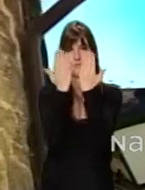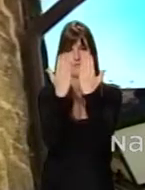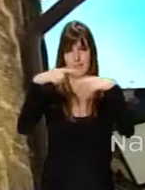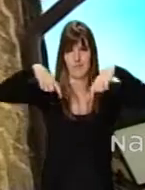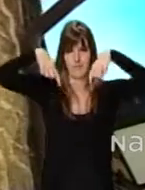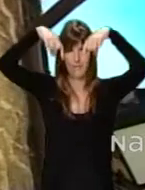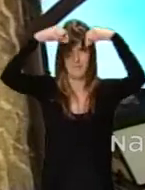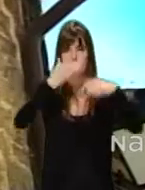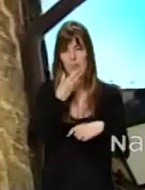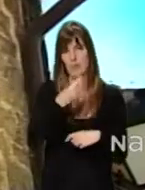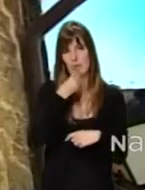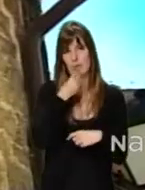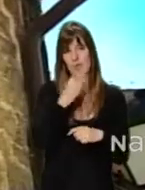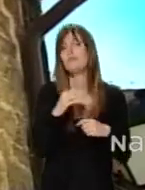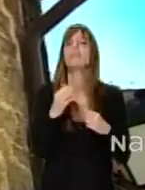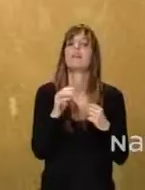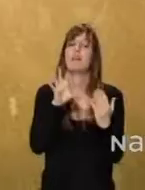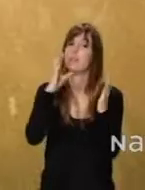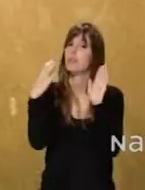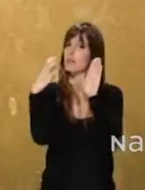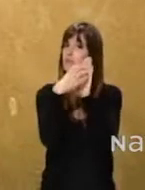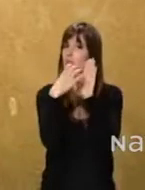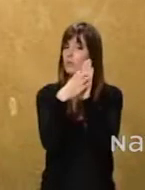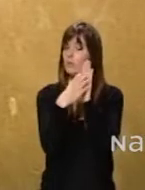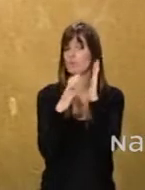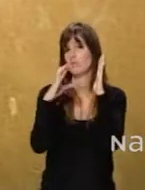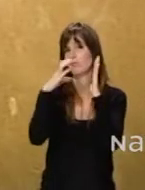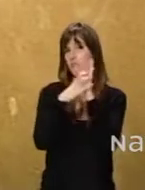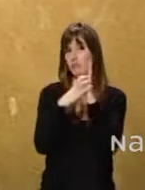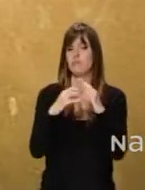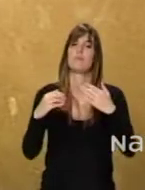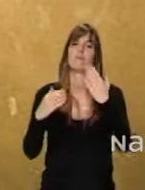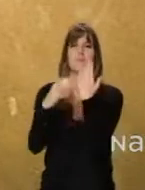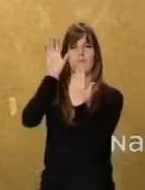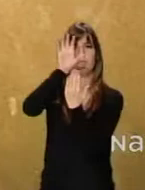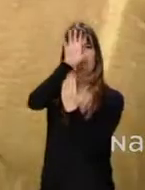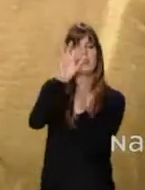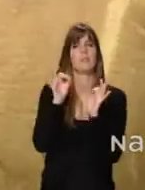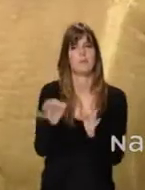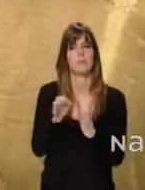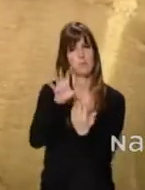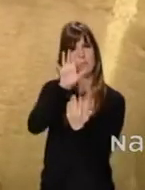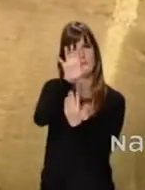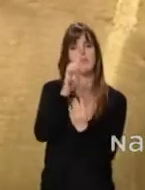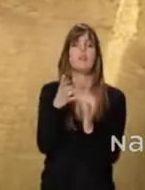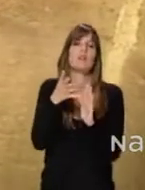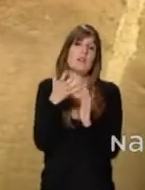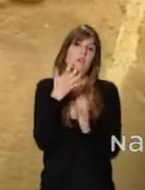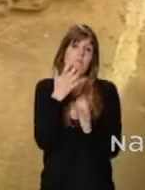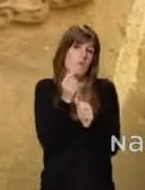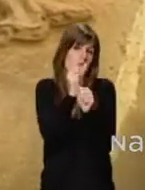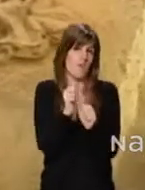bonitas. El escudo también en la parte superior de la puerta también refleja pues una cruz